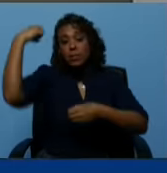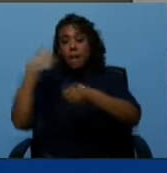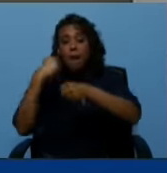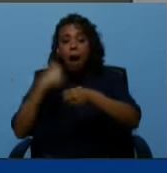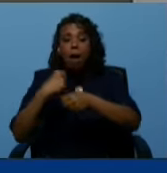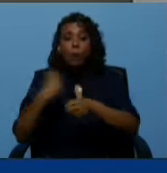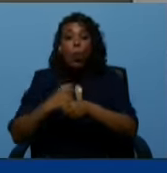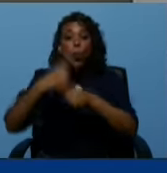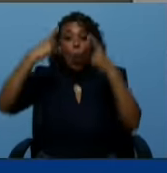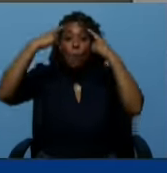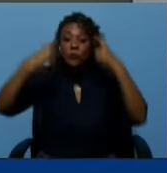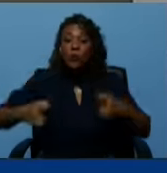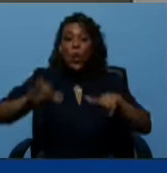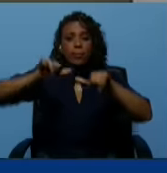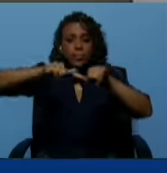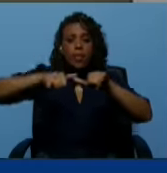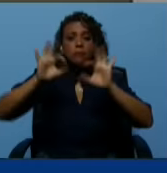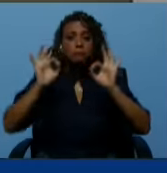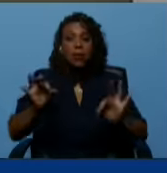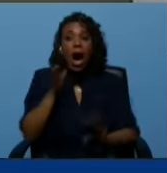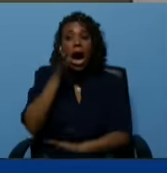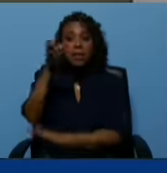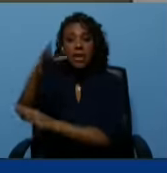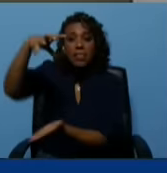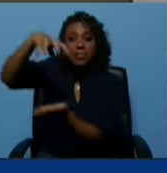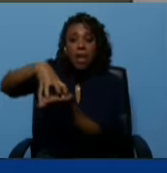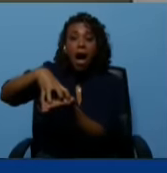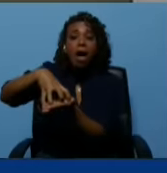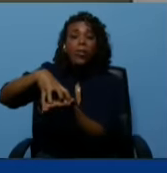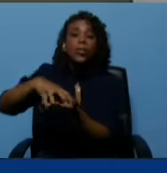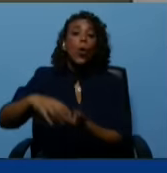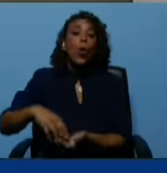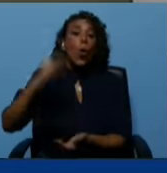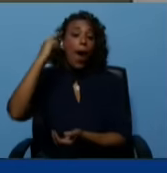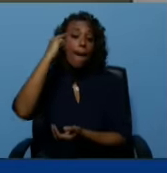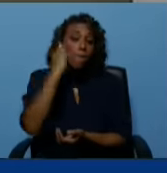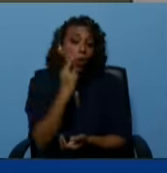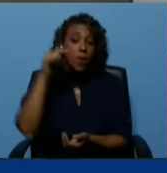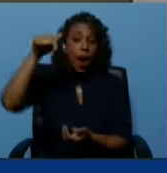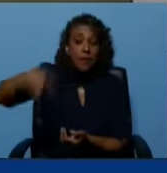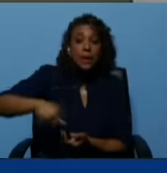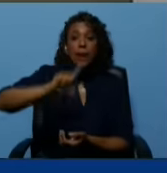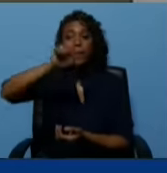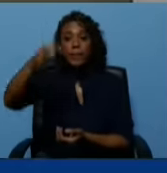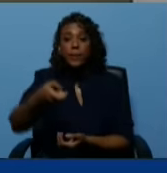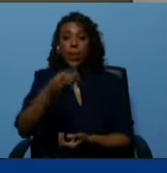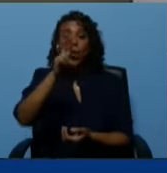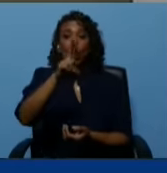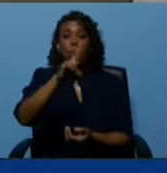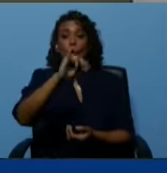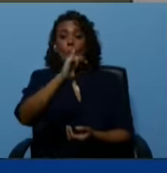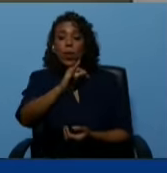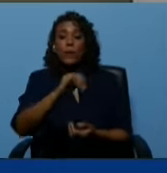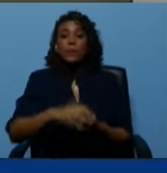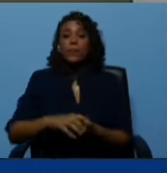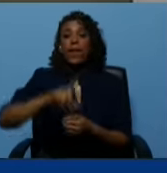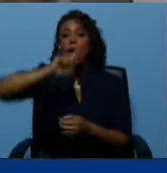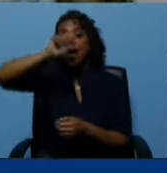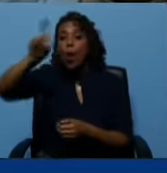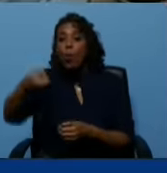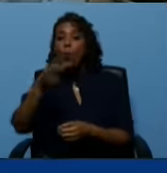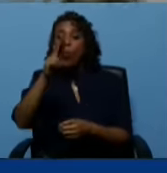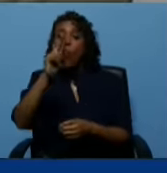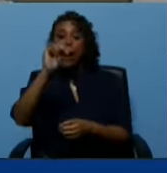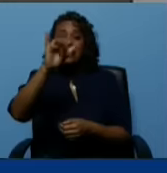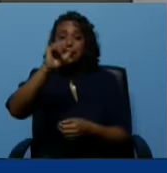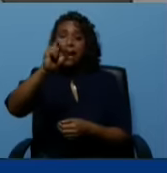con los profesionales allá en Guayana, en Guri, y estoy